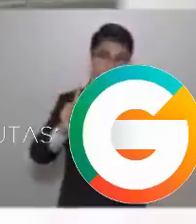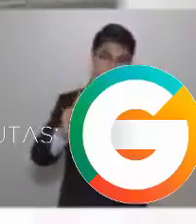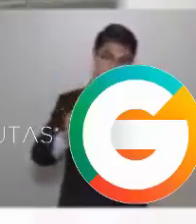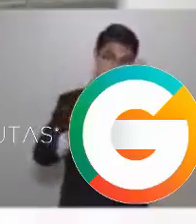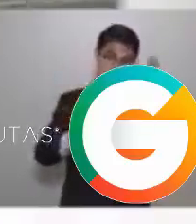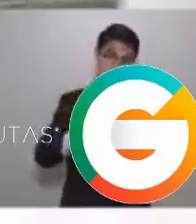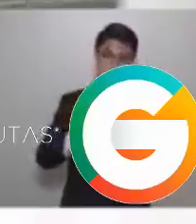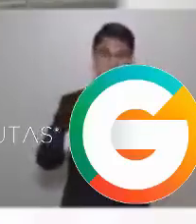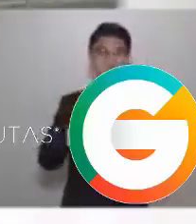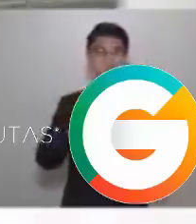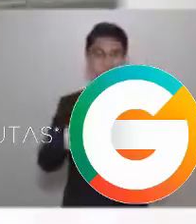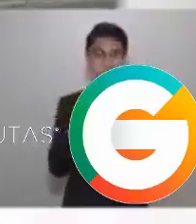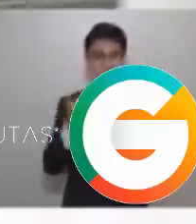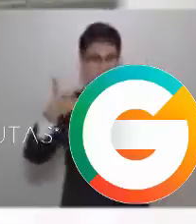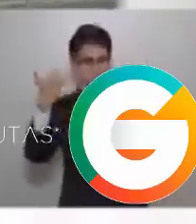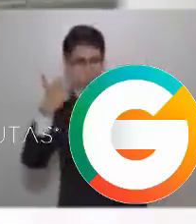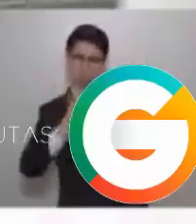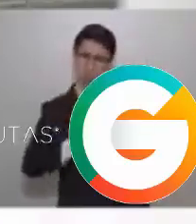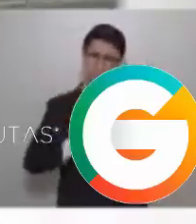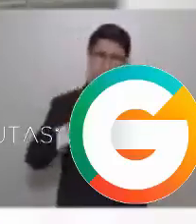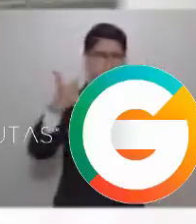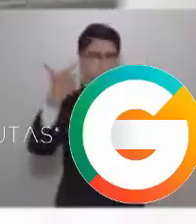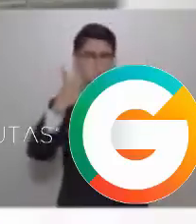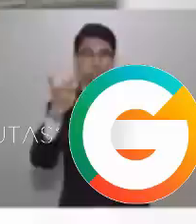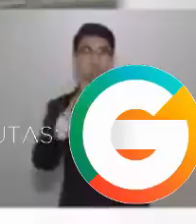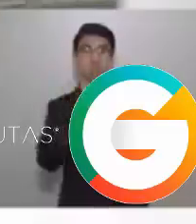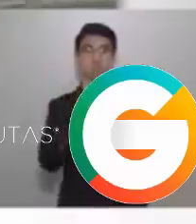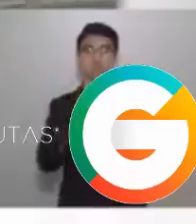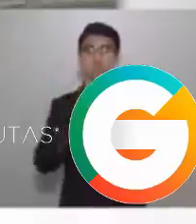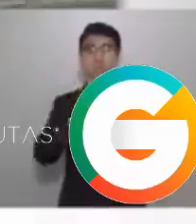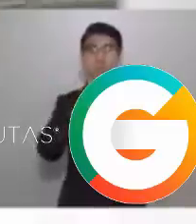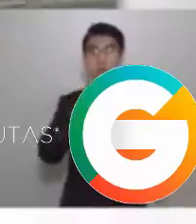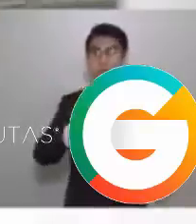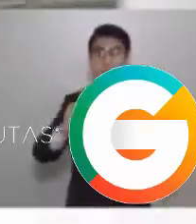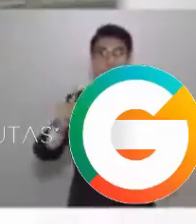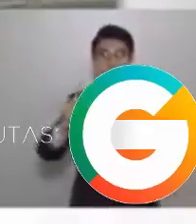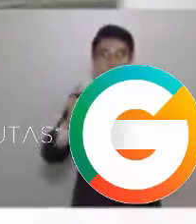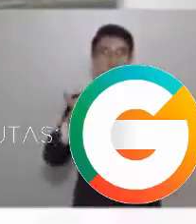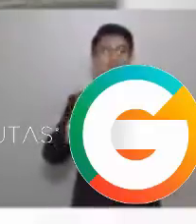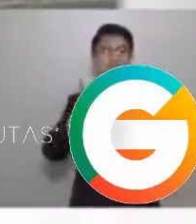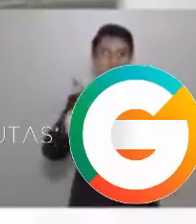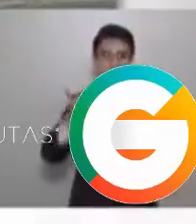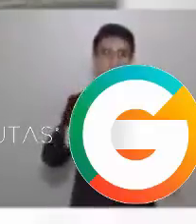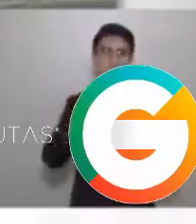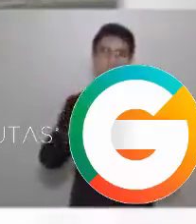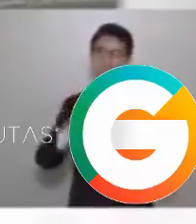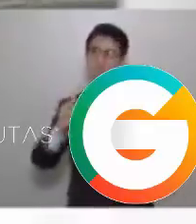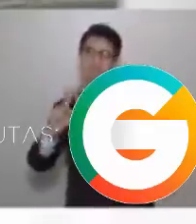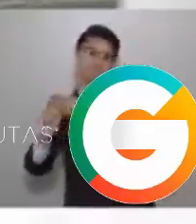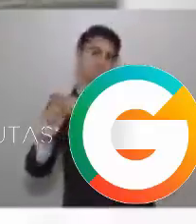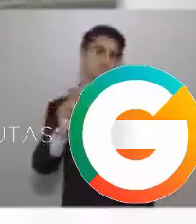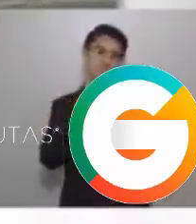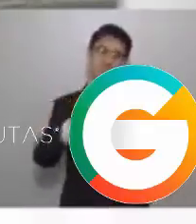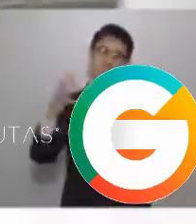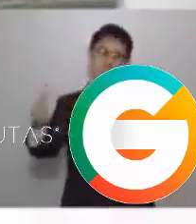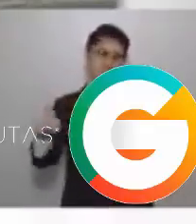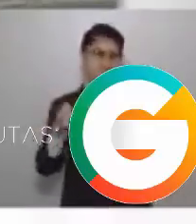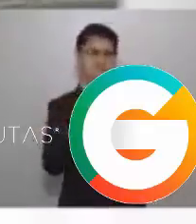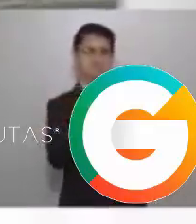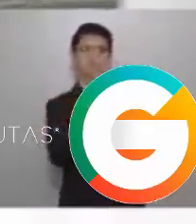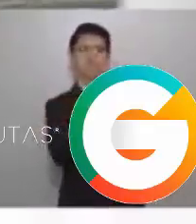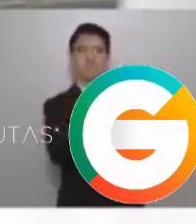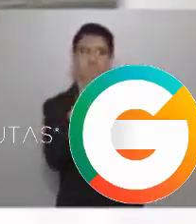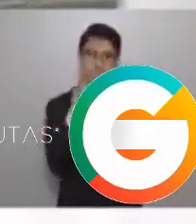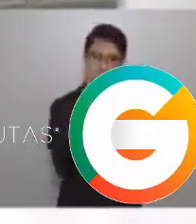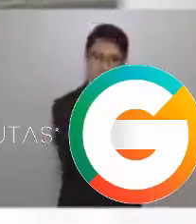intercambio de arma de fuego entre elementos de la Agencia Estatal de Investigación y el propio sujeto que hoy se encuentra enfrentando cargos penales por 3